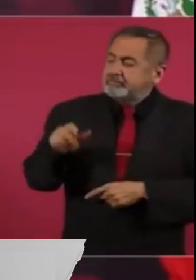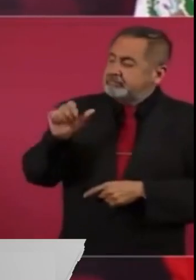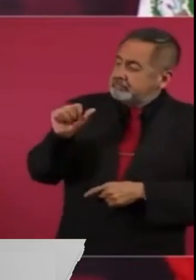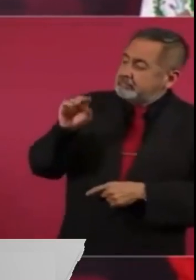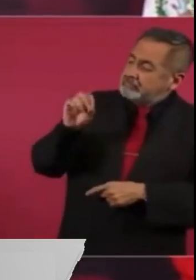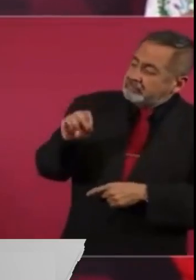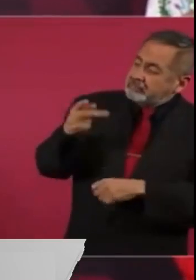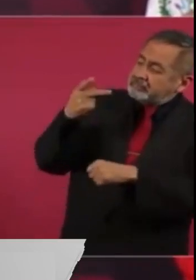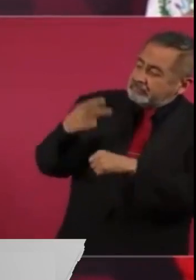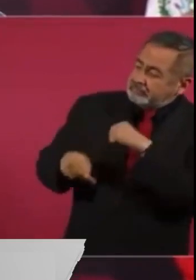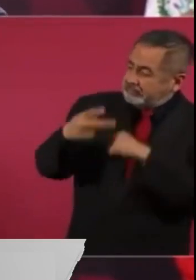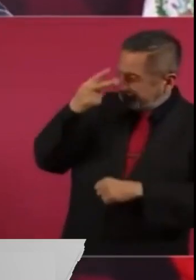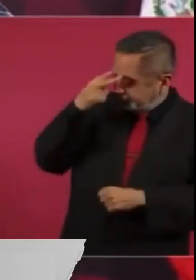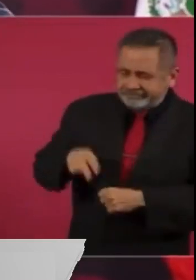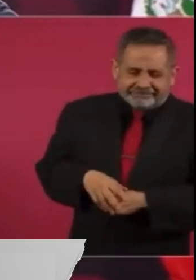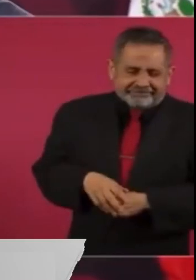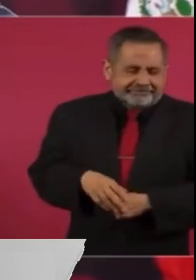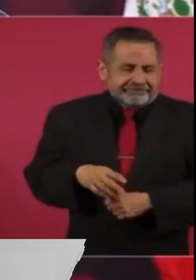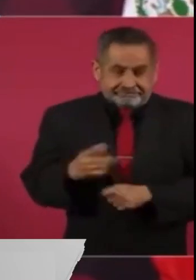Y me reí.